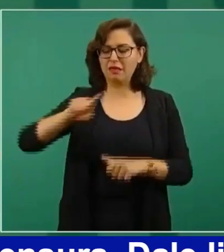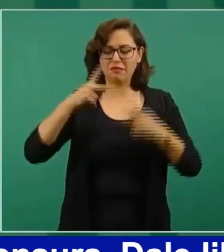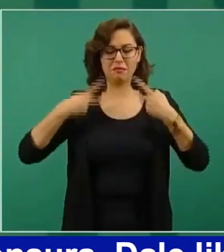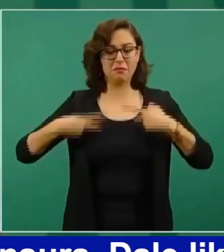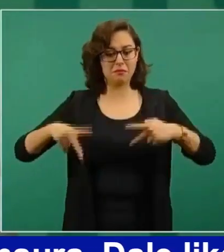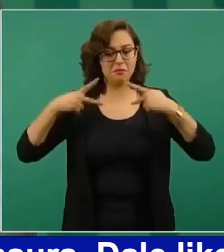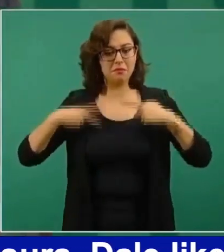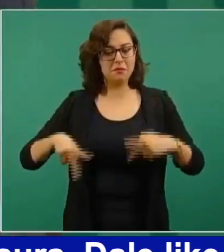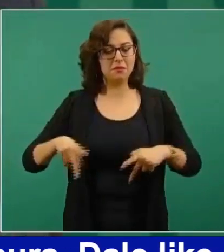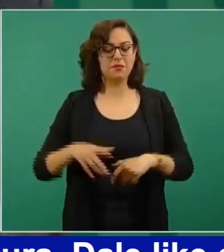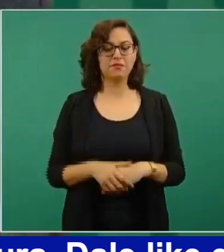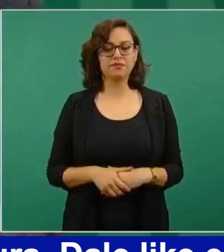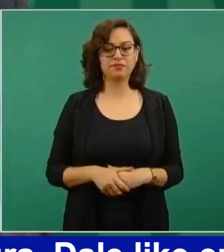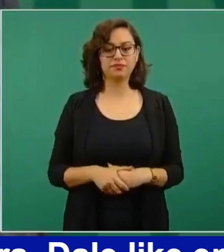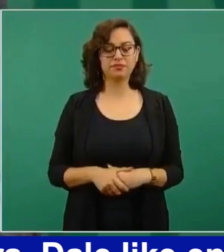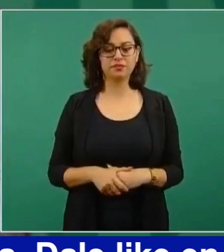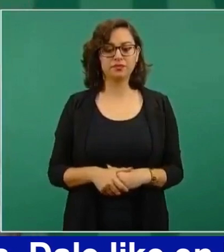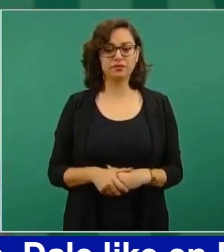significa